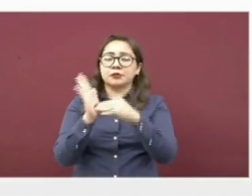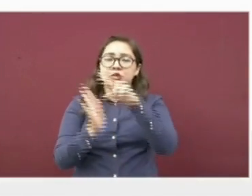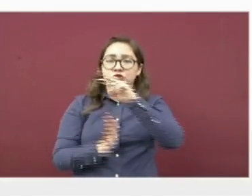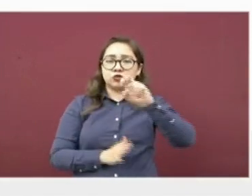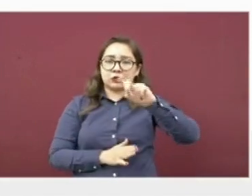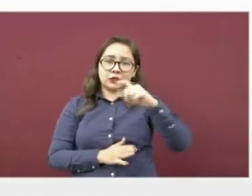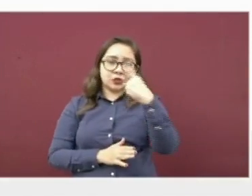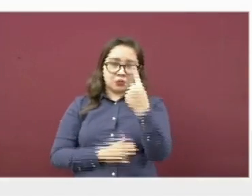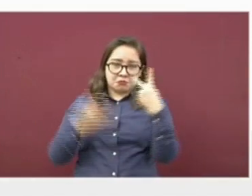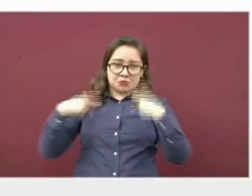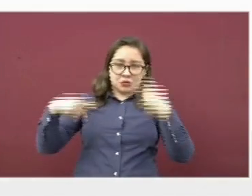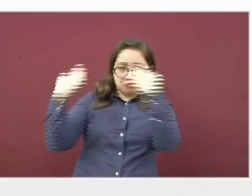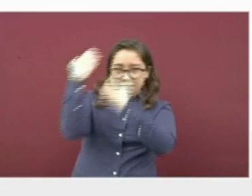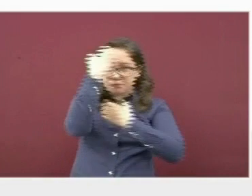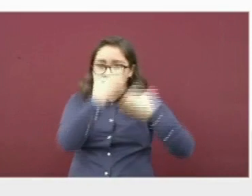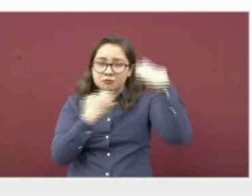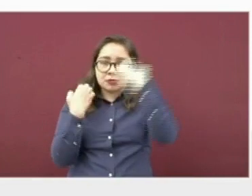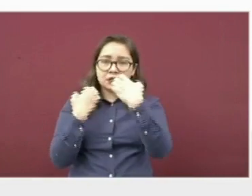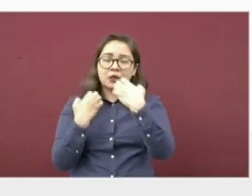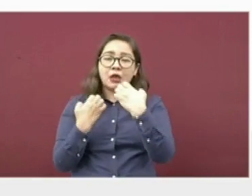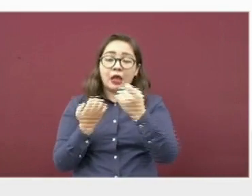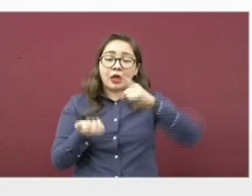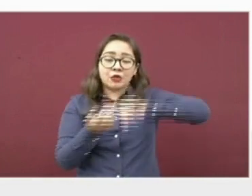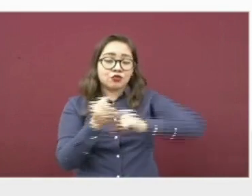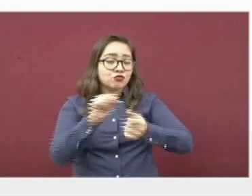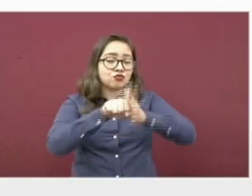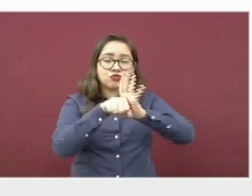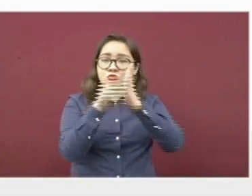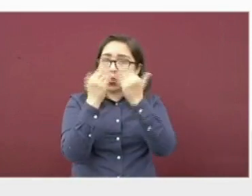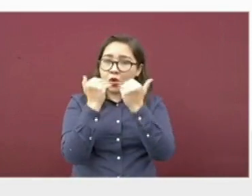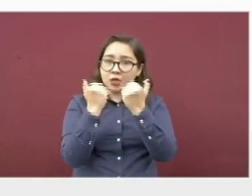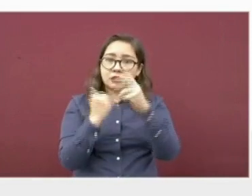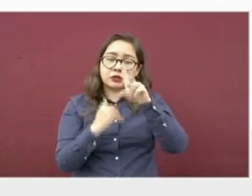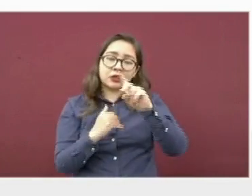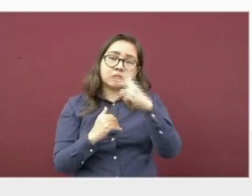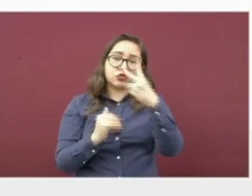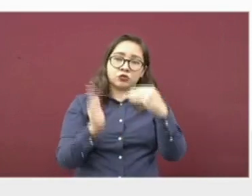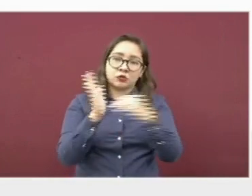88,231 casos estudiados. Han dado resultado negativo